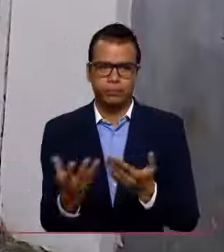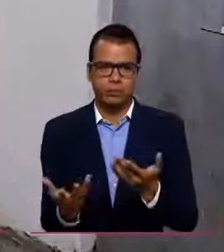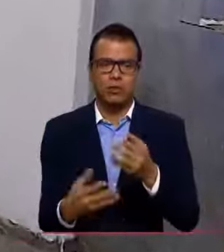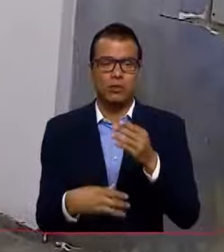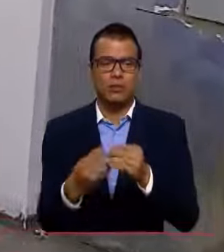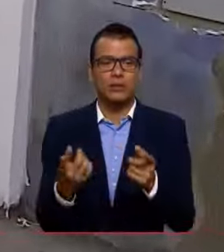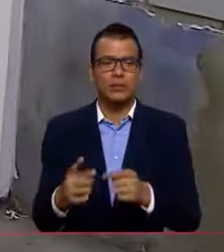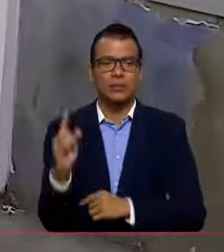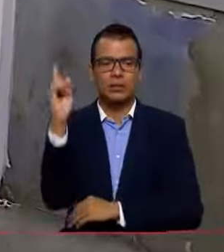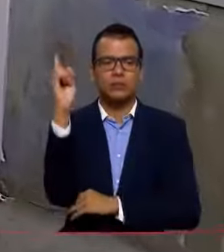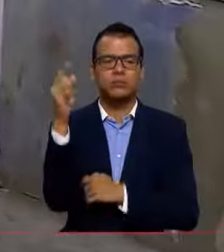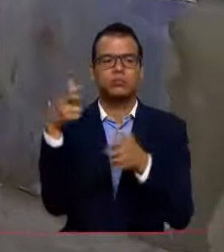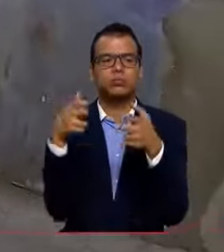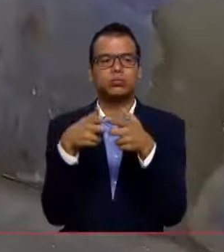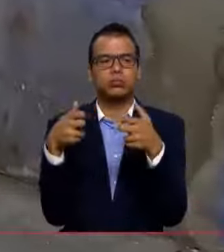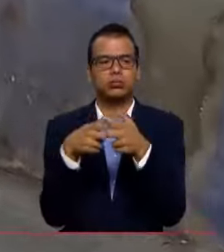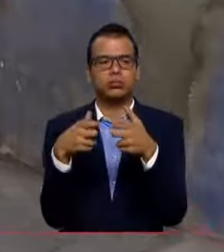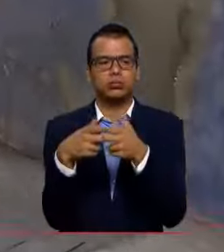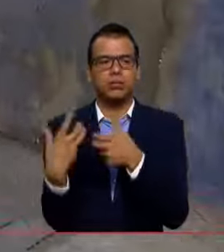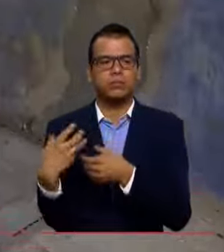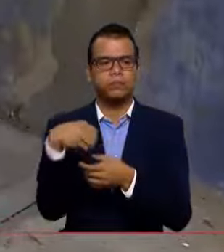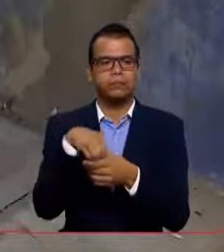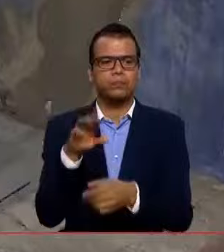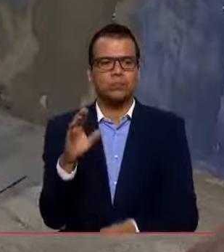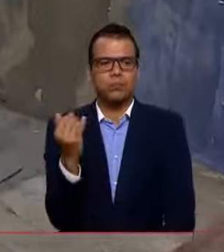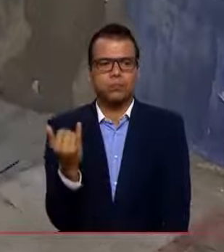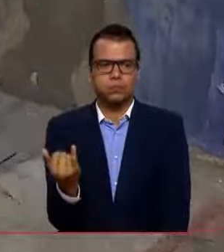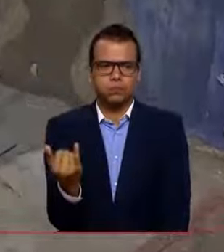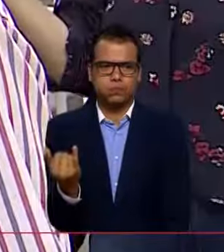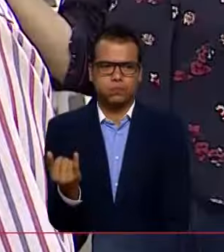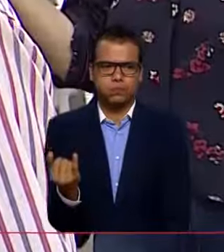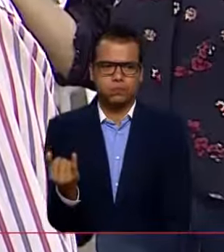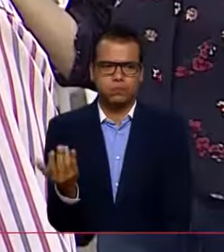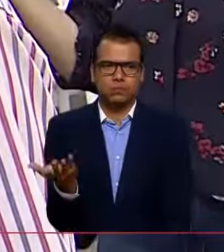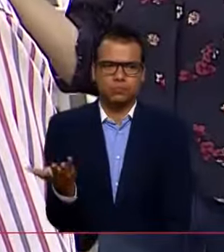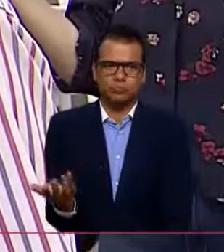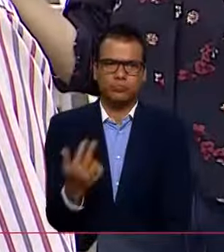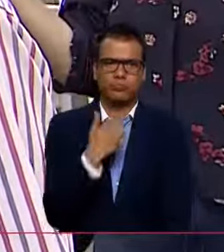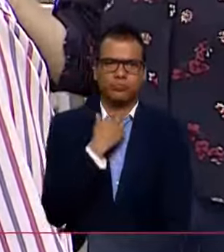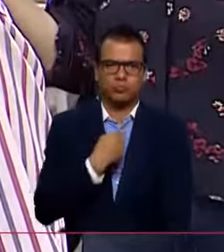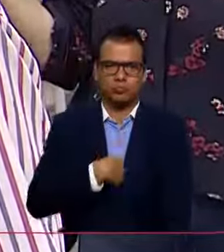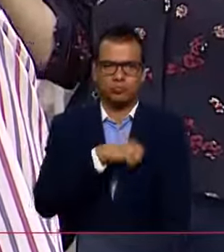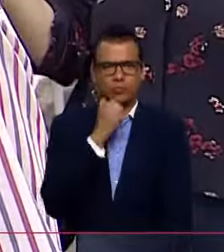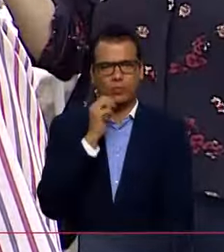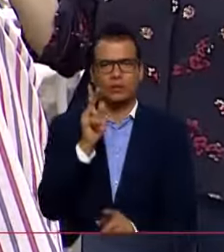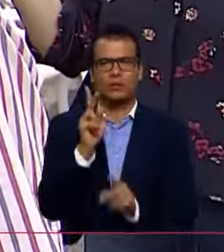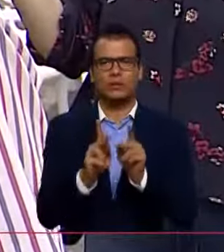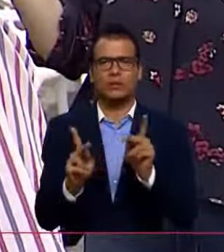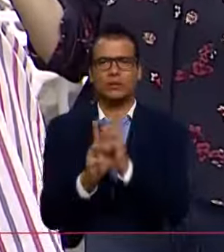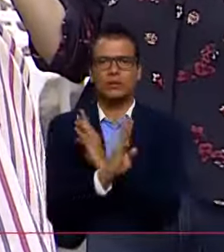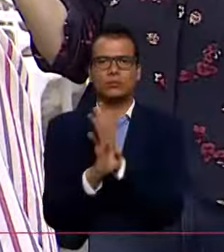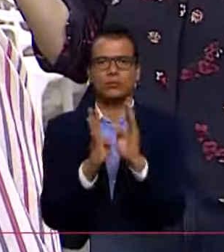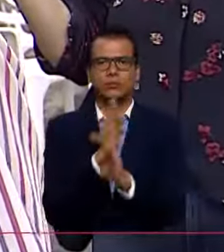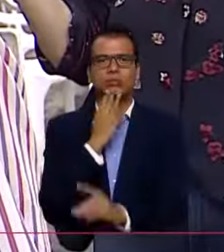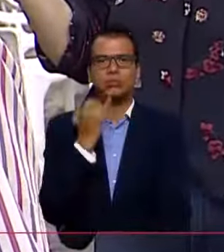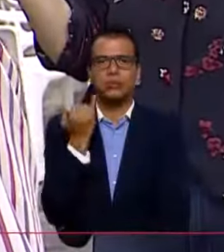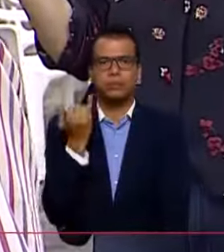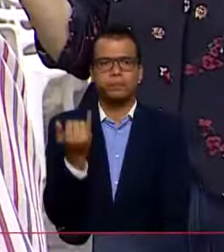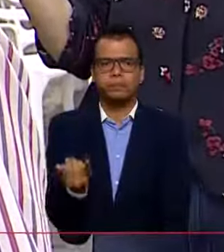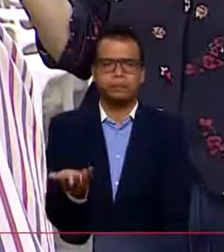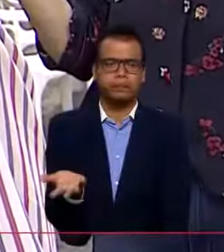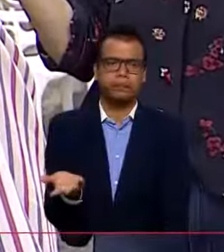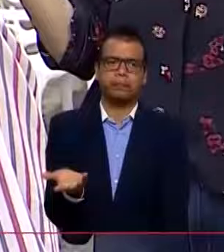mitad del estrecho andén de 1,20, que limita el paso de los peatones, los tira a la